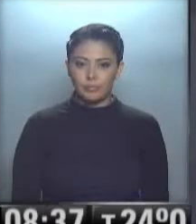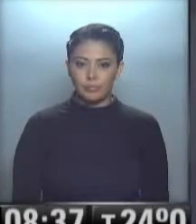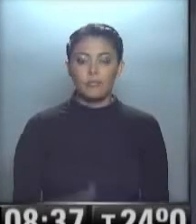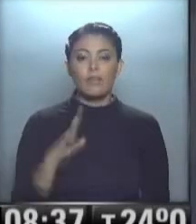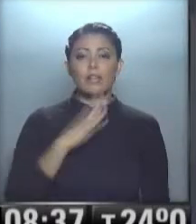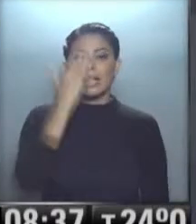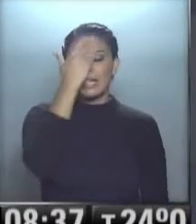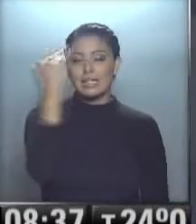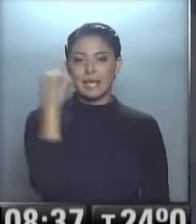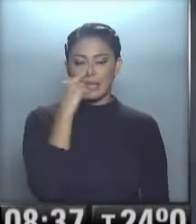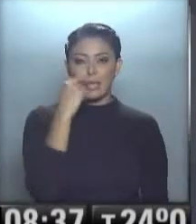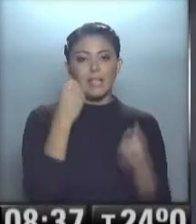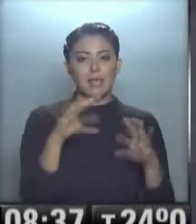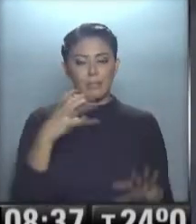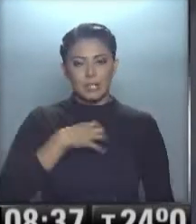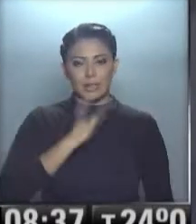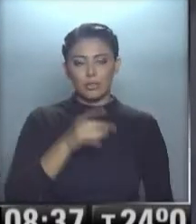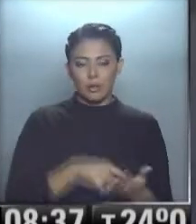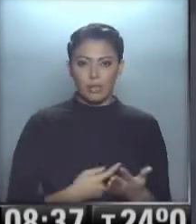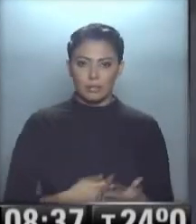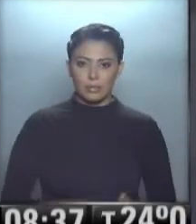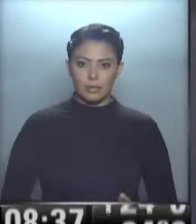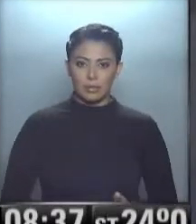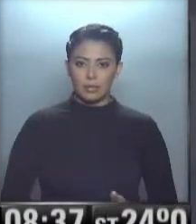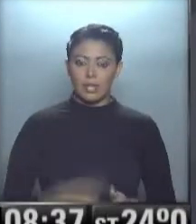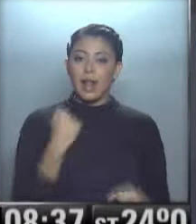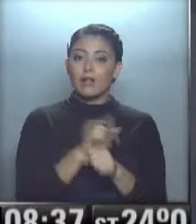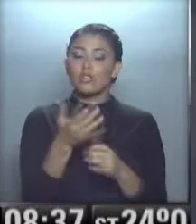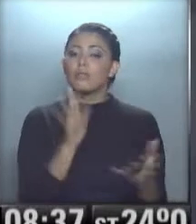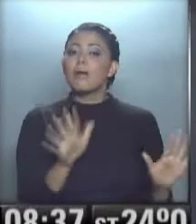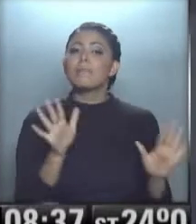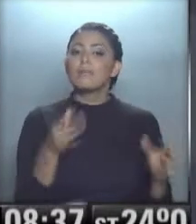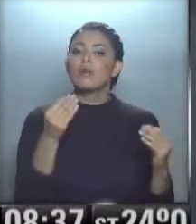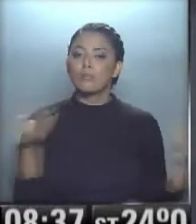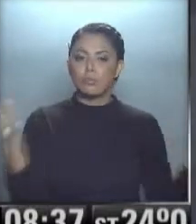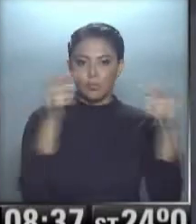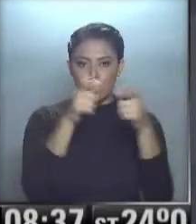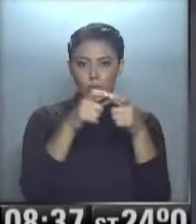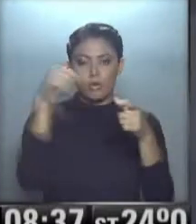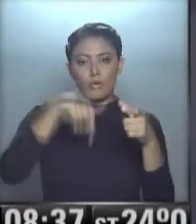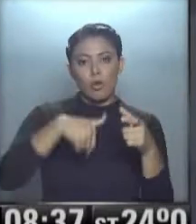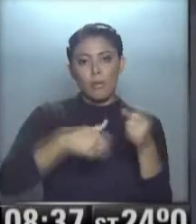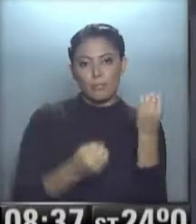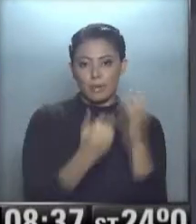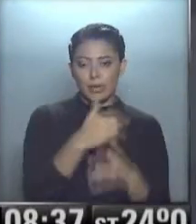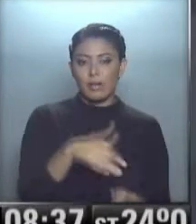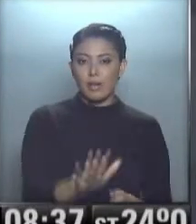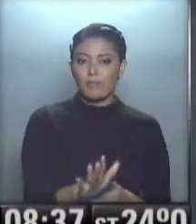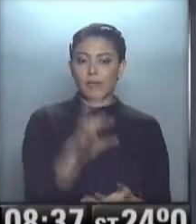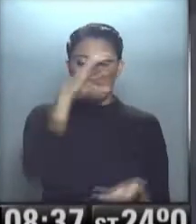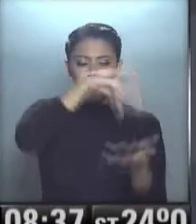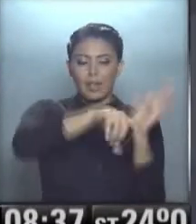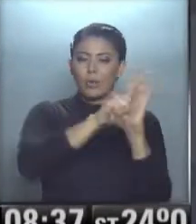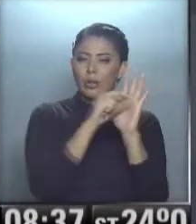Faltan 15 días para el inicio de clases en la ciudad de Buenos Aires. Hay mucha expectativa por la reunión que se va a realizar esta mañana en la